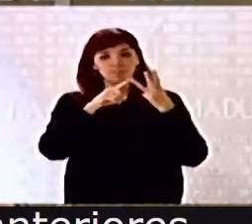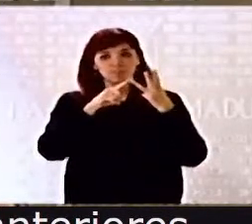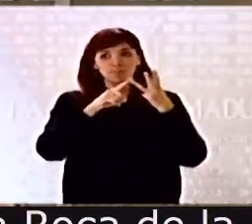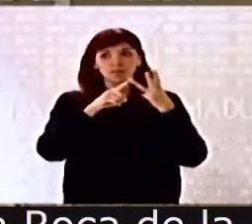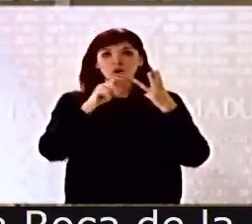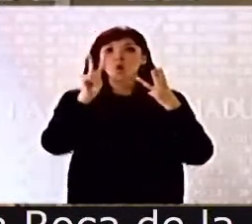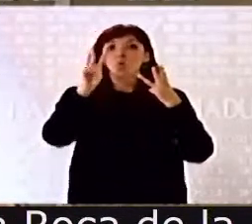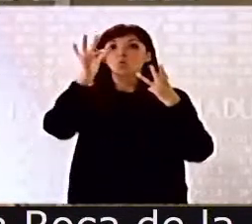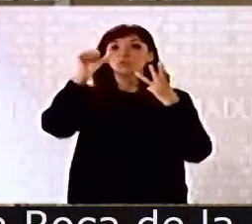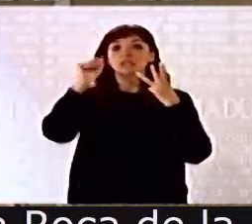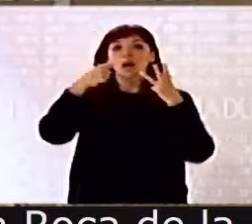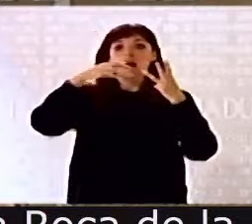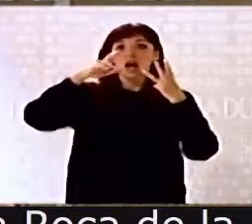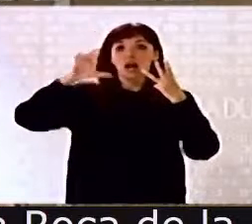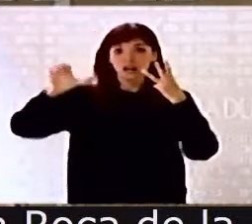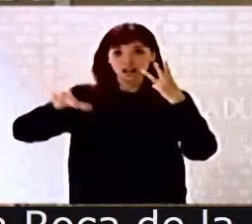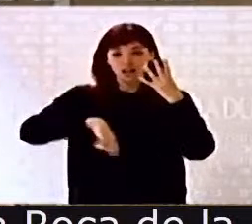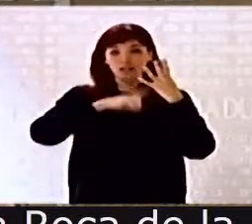Usagre